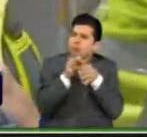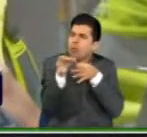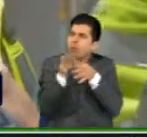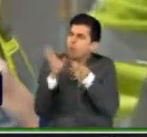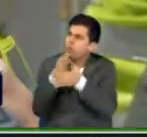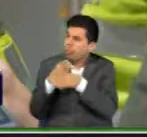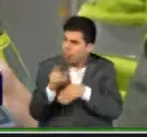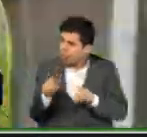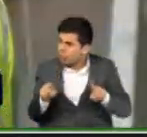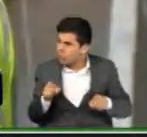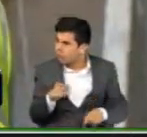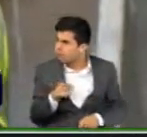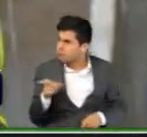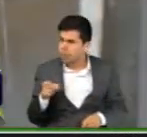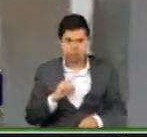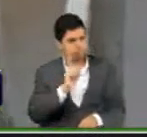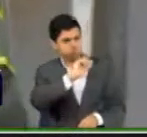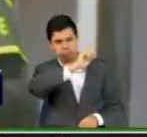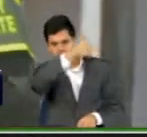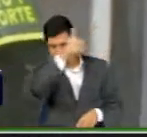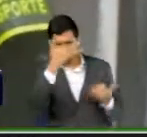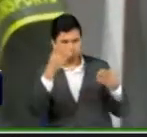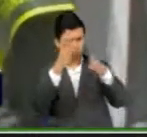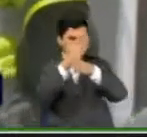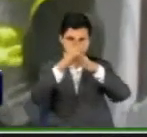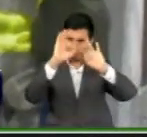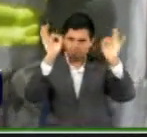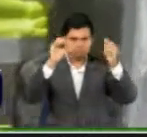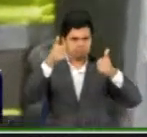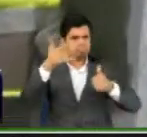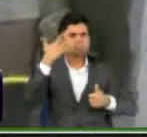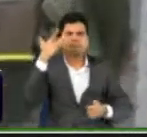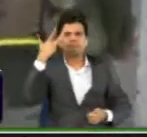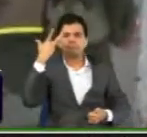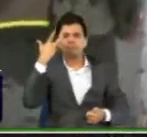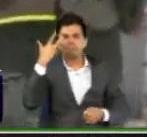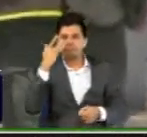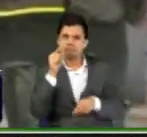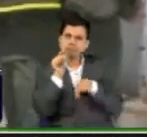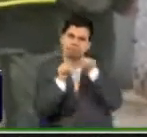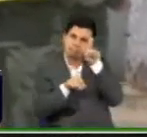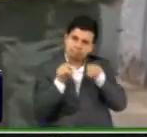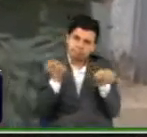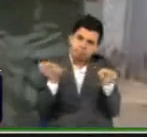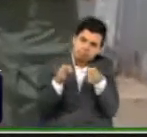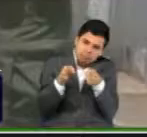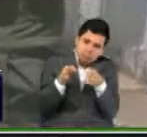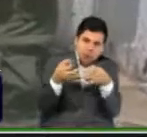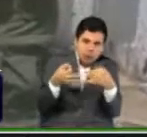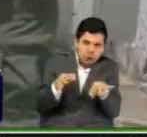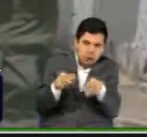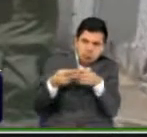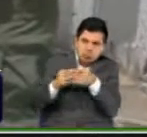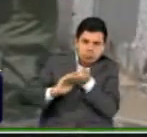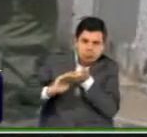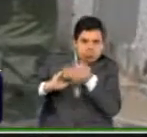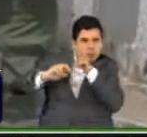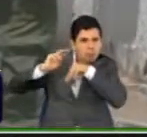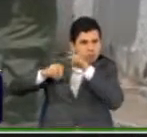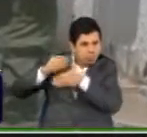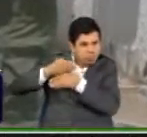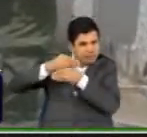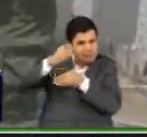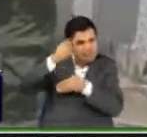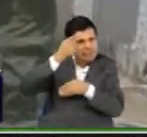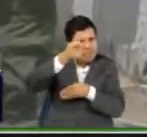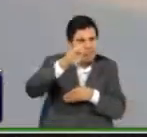vías del departamento en el momento tenemos sin ningún contratiempo. Hay algunos pasos que están restringidos, pero es por obras, especialmente que es el